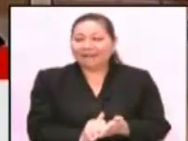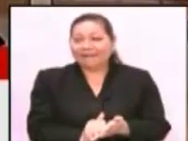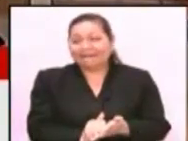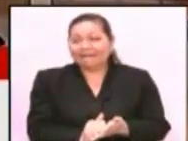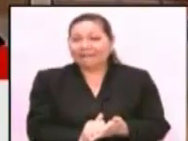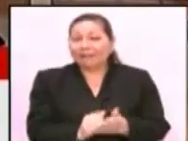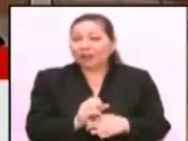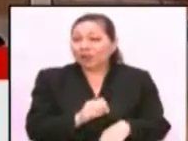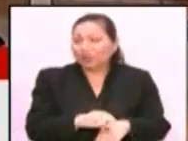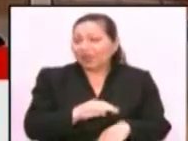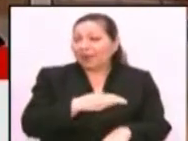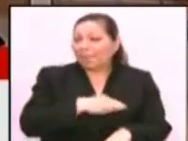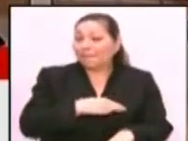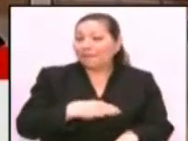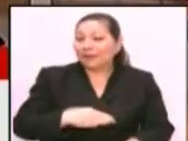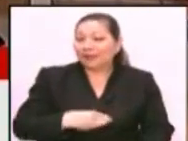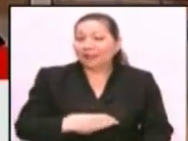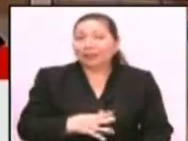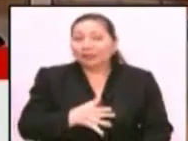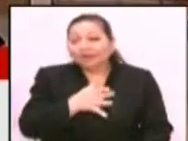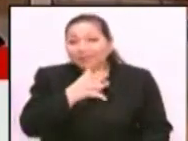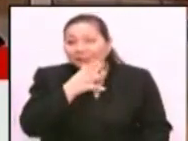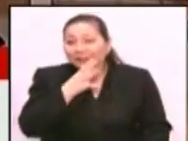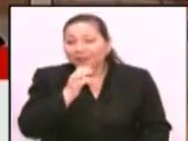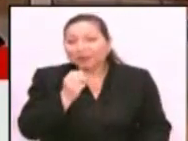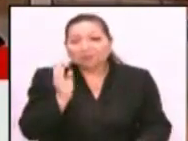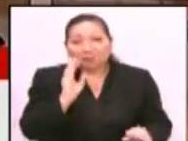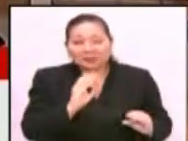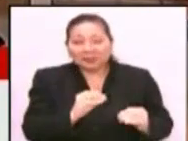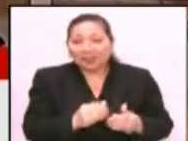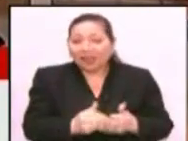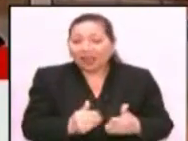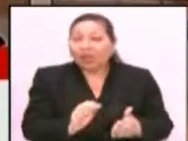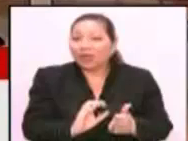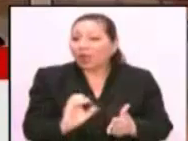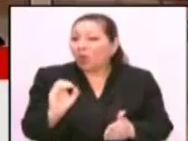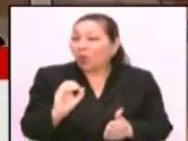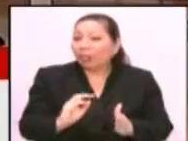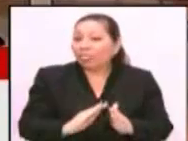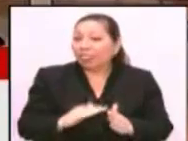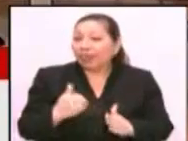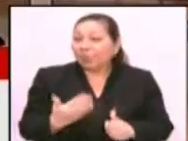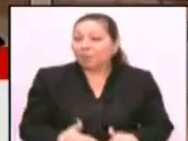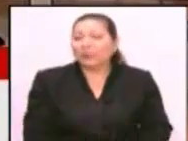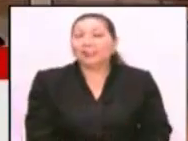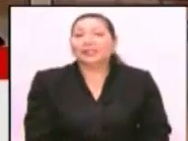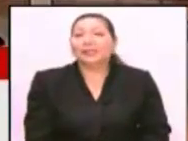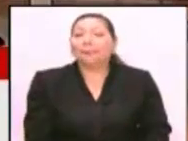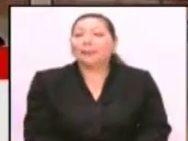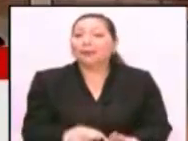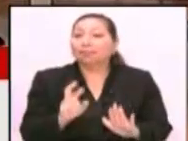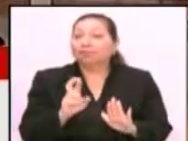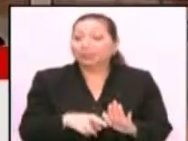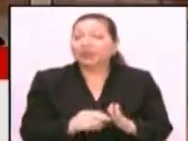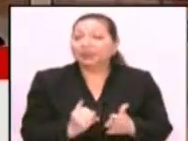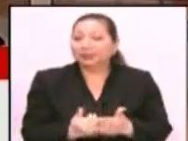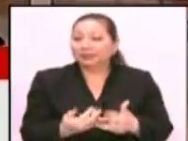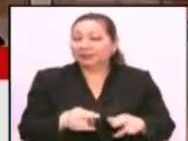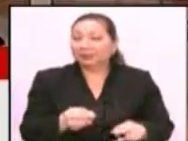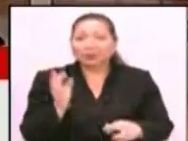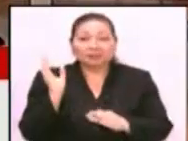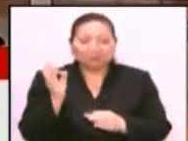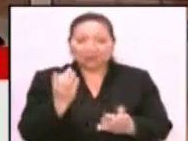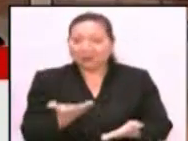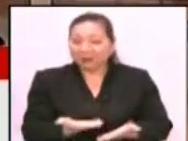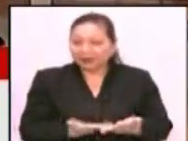en el Consejo de Ministros. No sé si lo pueden hacer antes o después, como quieran, pero programemos a través de esta mesa una